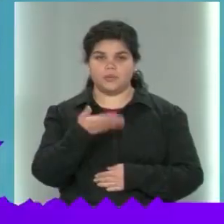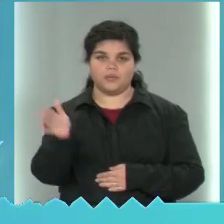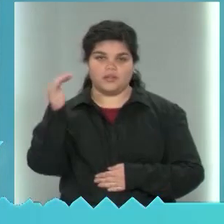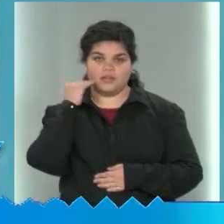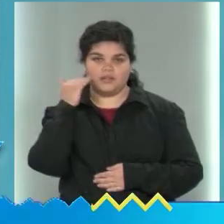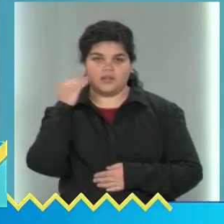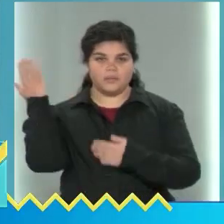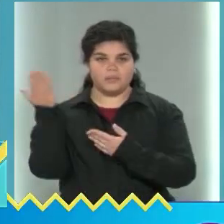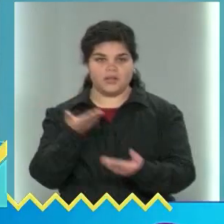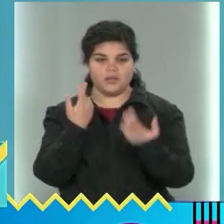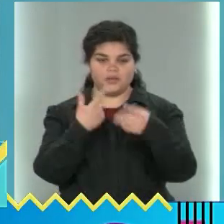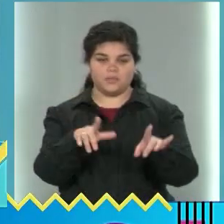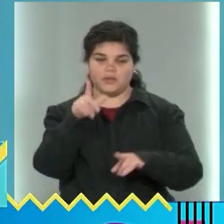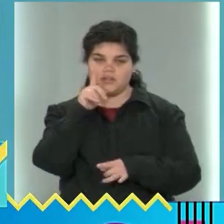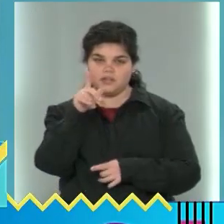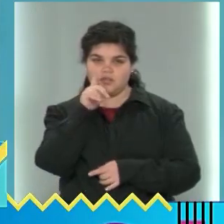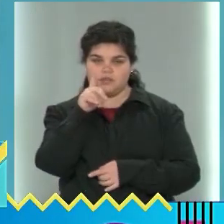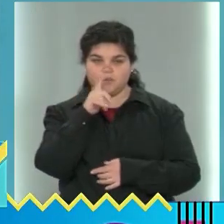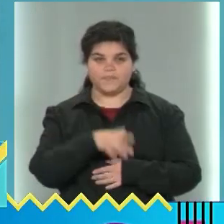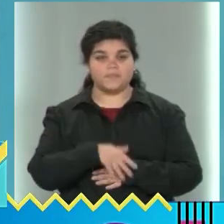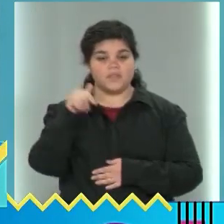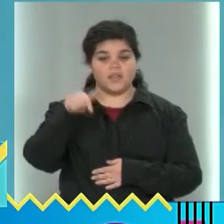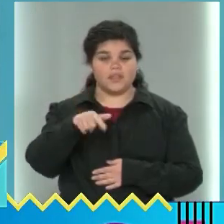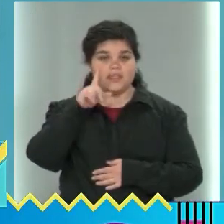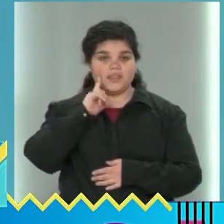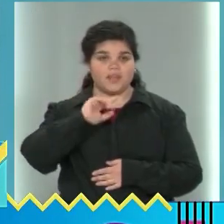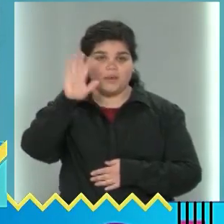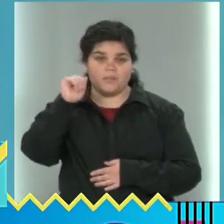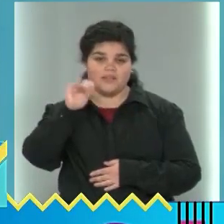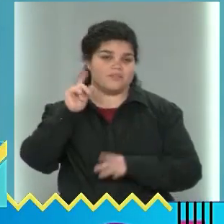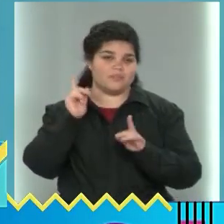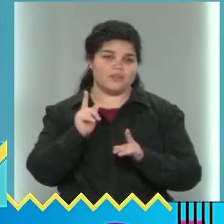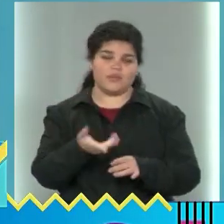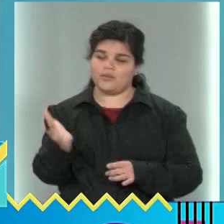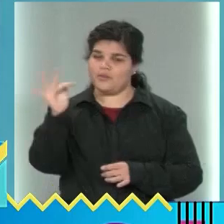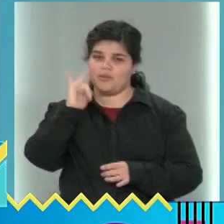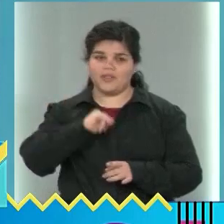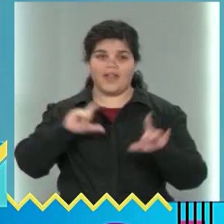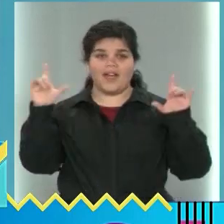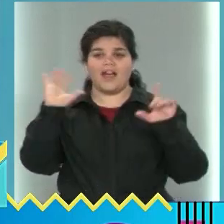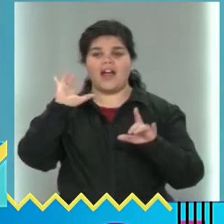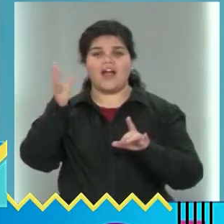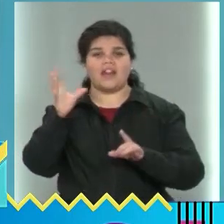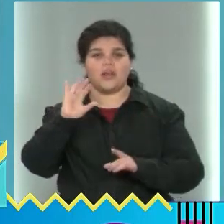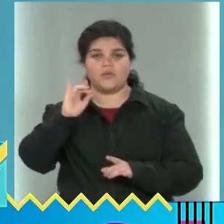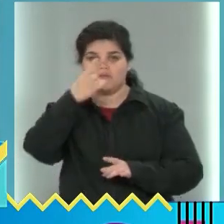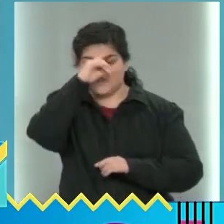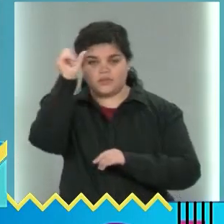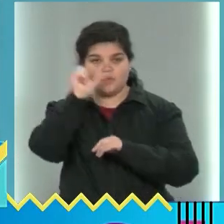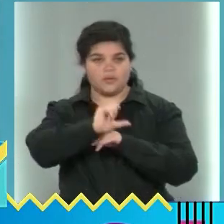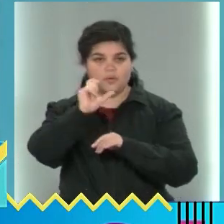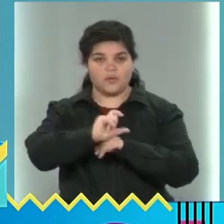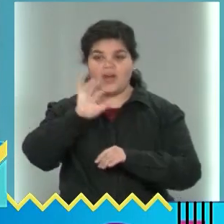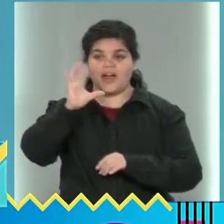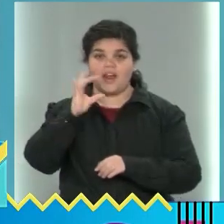buenas tardes, bienvenidos a Distintos Parecidos. En este martes, como todos los días, salimos por la pantalla de la Universidad Nacional de Cuyo, por